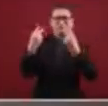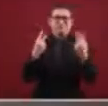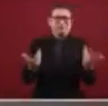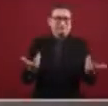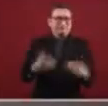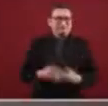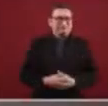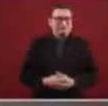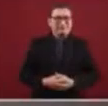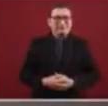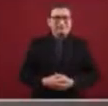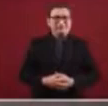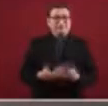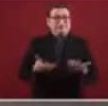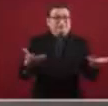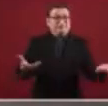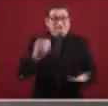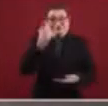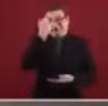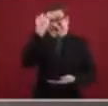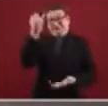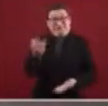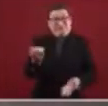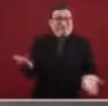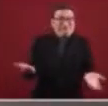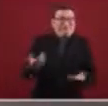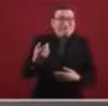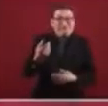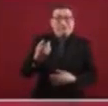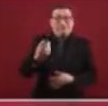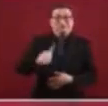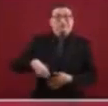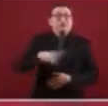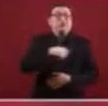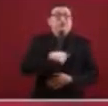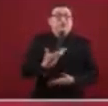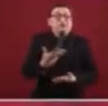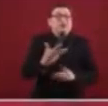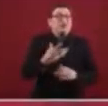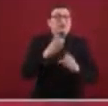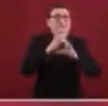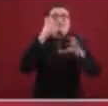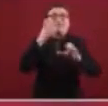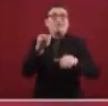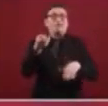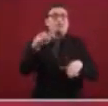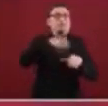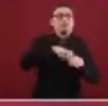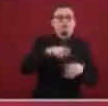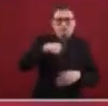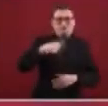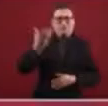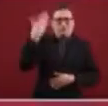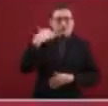Entonces, imagínense, antes nosotros nos subíamos a los camiones, yo me